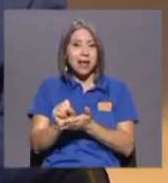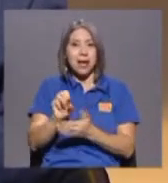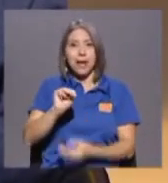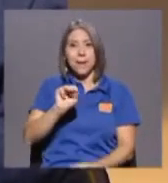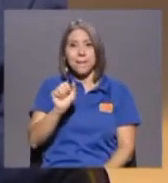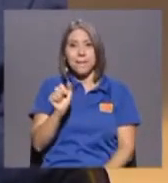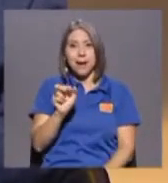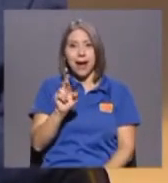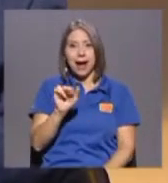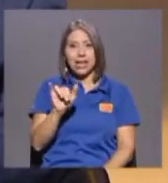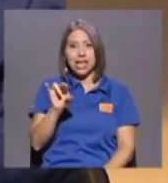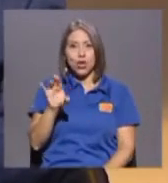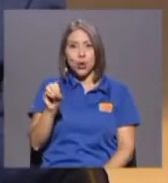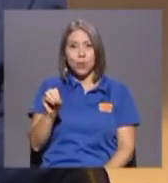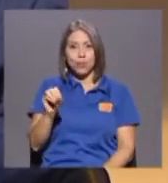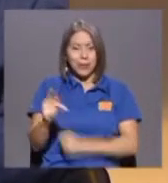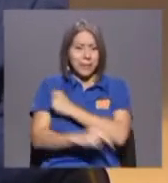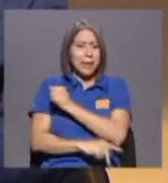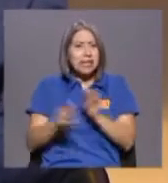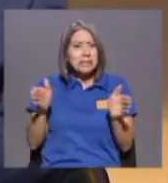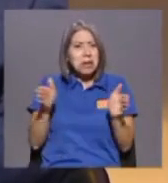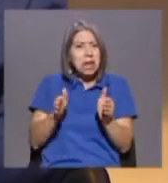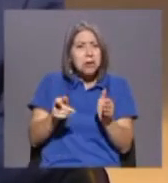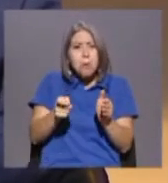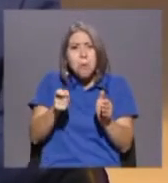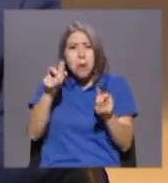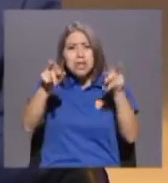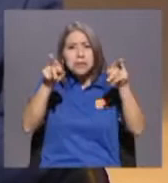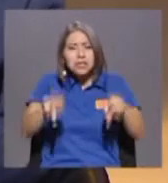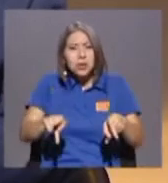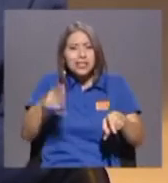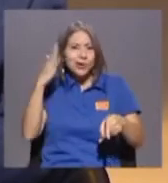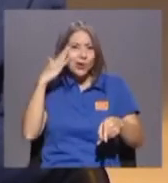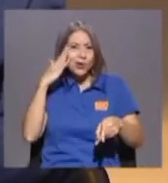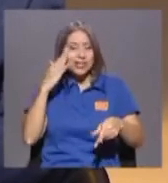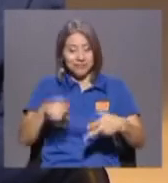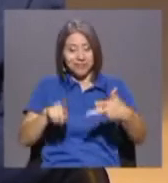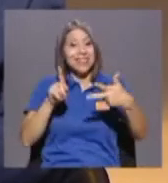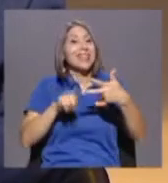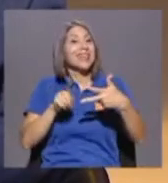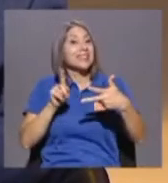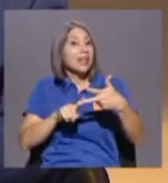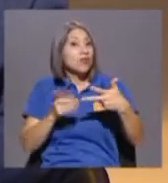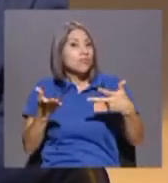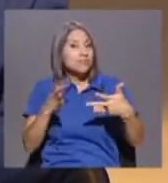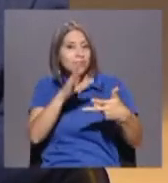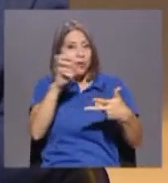o que pocos conocen, y el tercero Costa Rica.